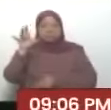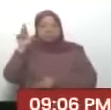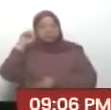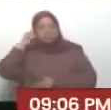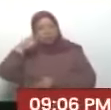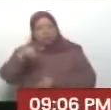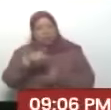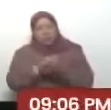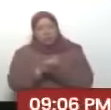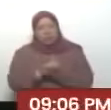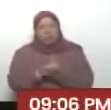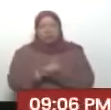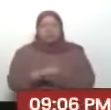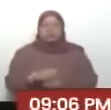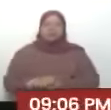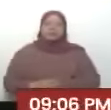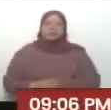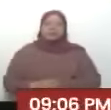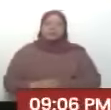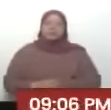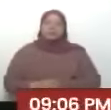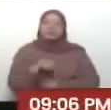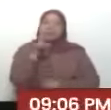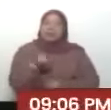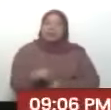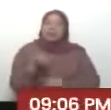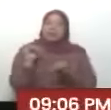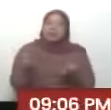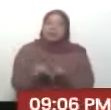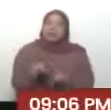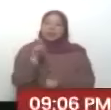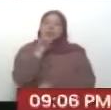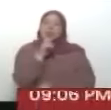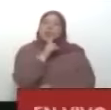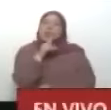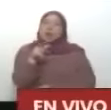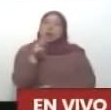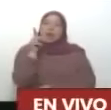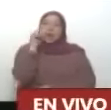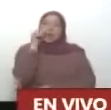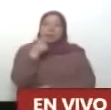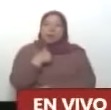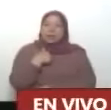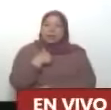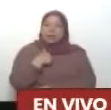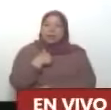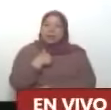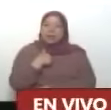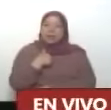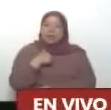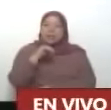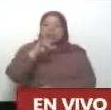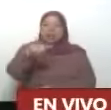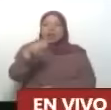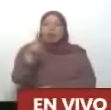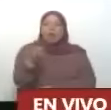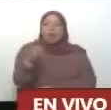eso. Así mismo, presidente. John Alexander. Así mismo, presidente. ¿Quién te puso ese nombre? Mi papá. ¿Por qué te puso John